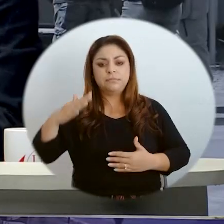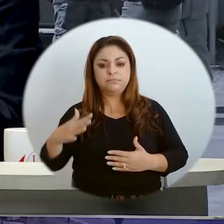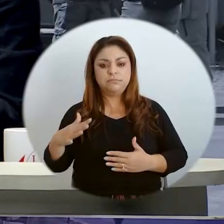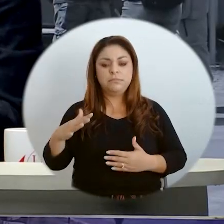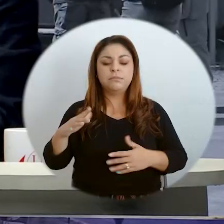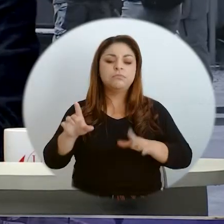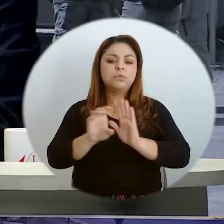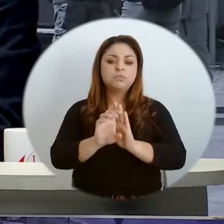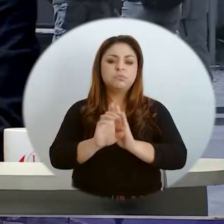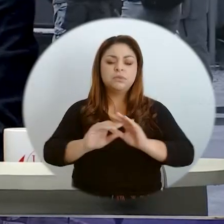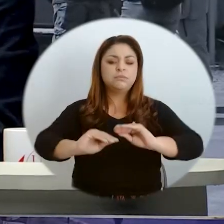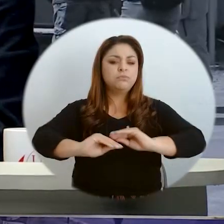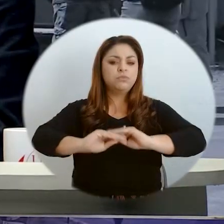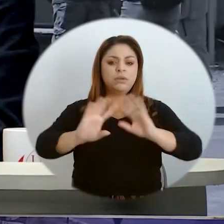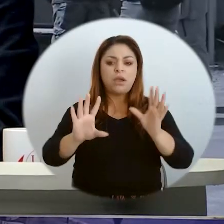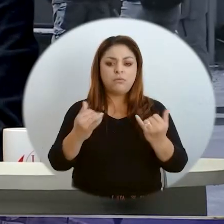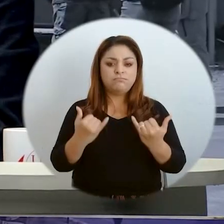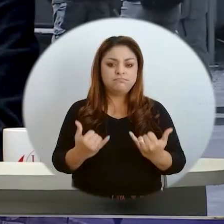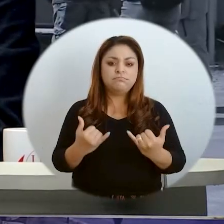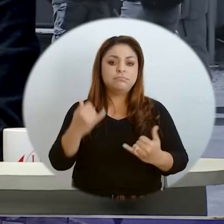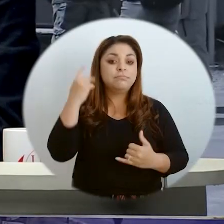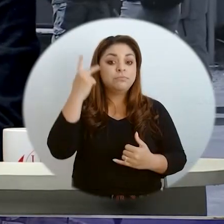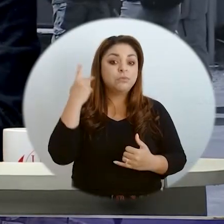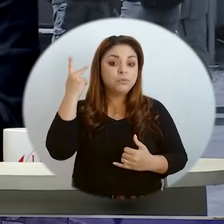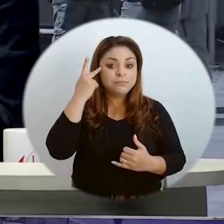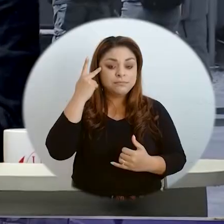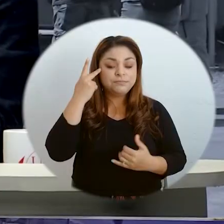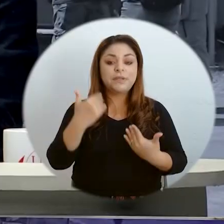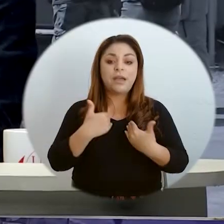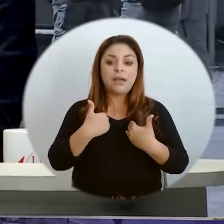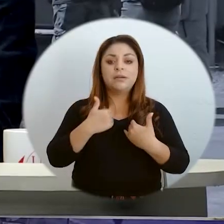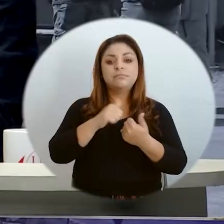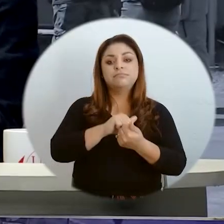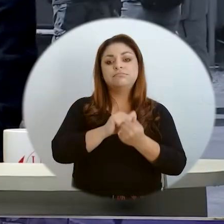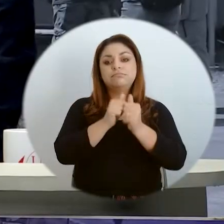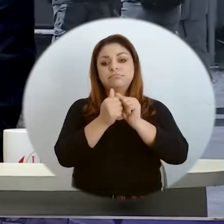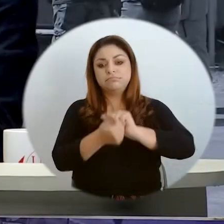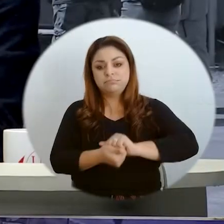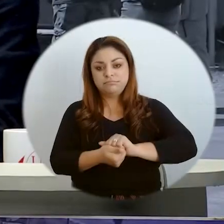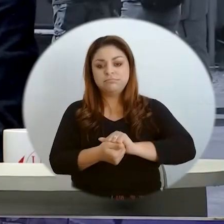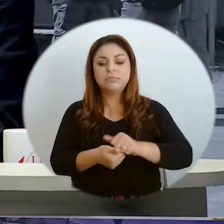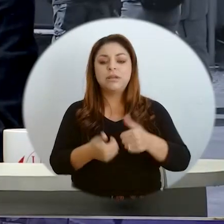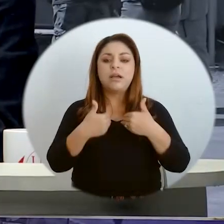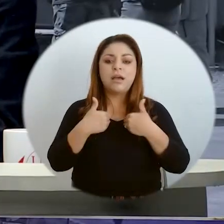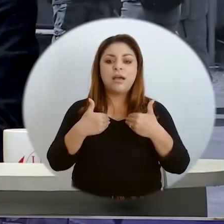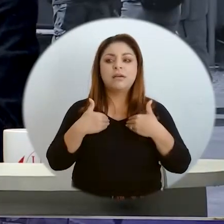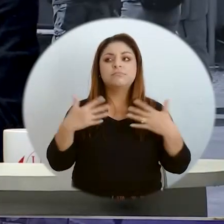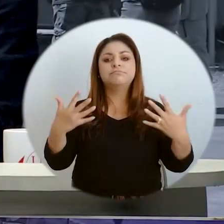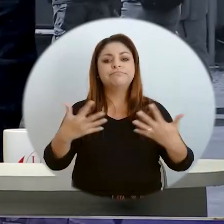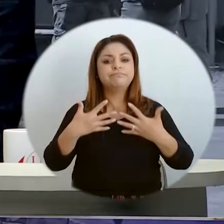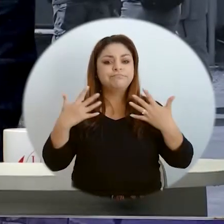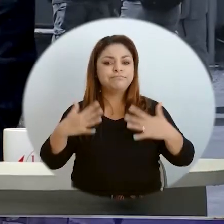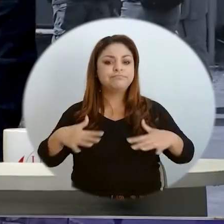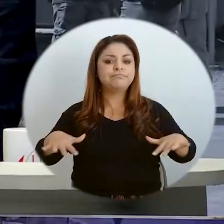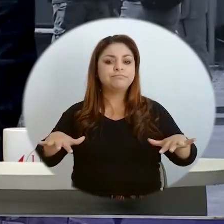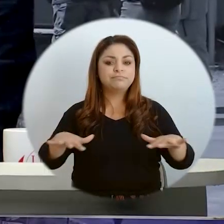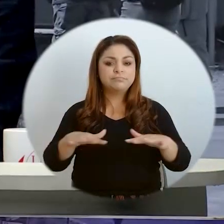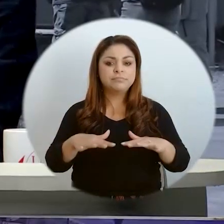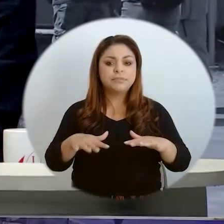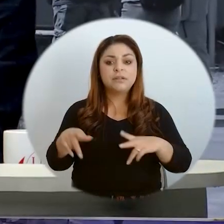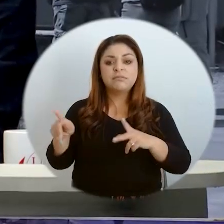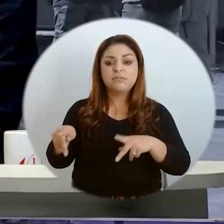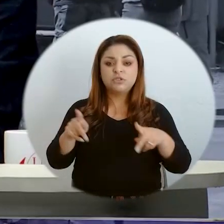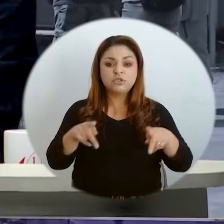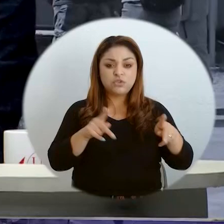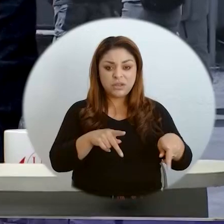en la actualidad política actual hay cambios, hay un ambiente y las personas que leen los